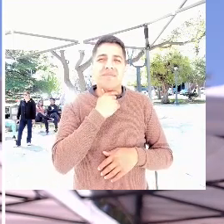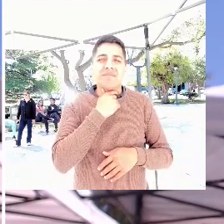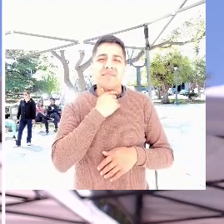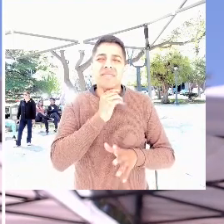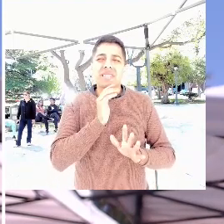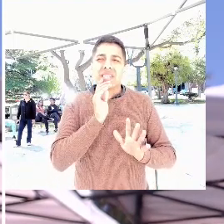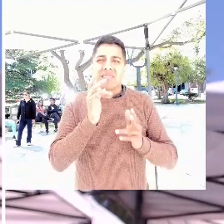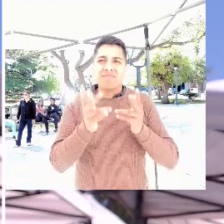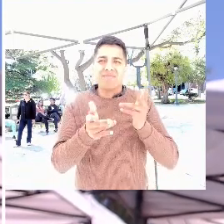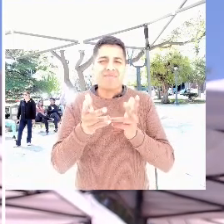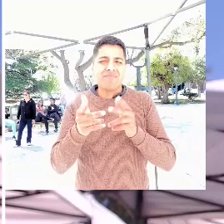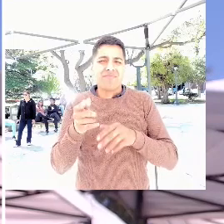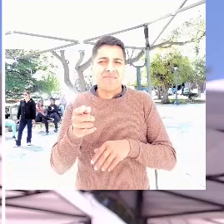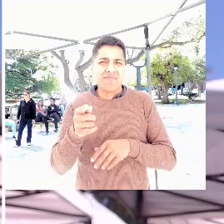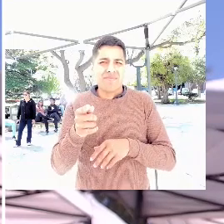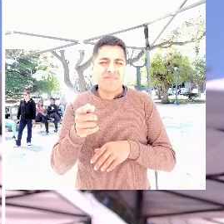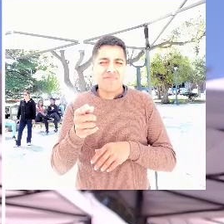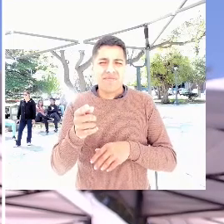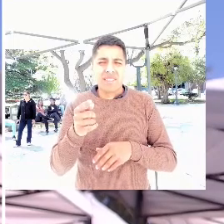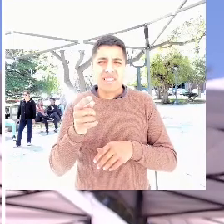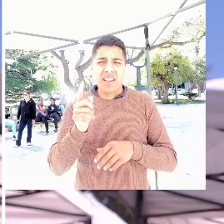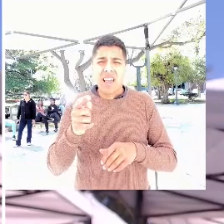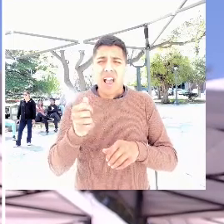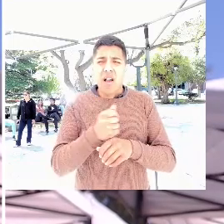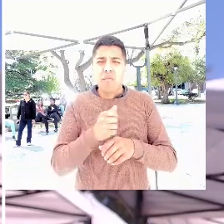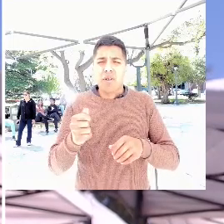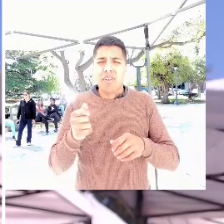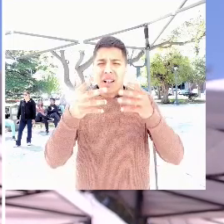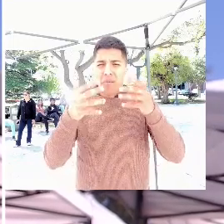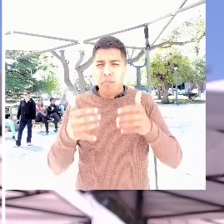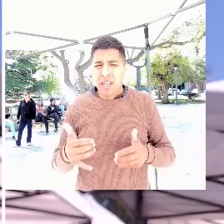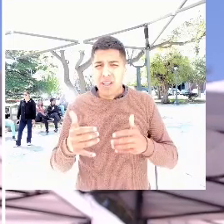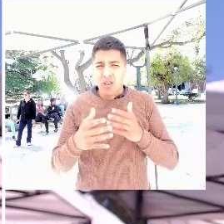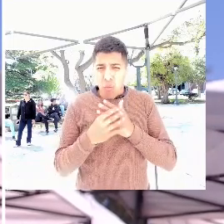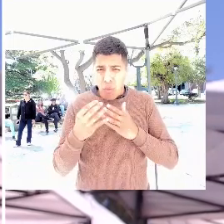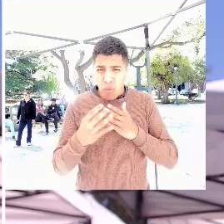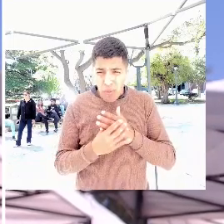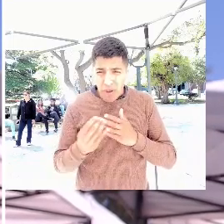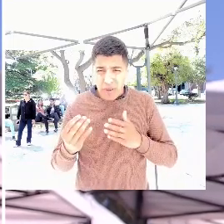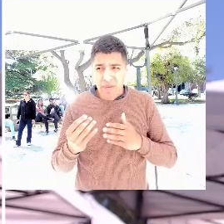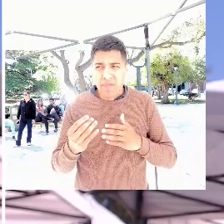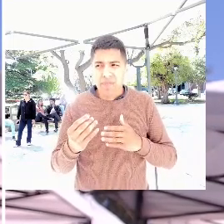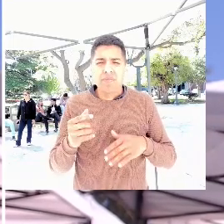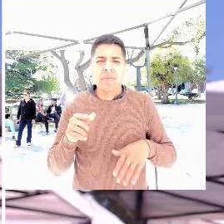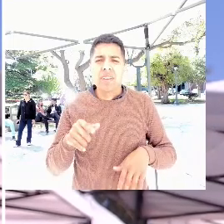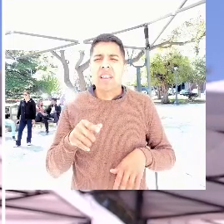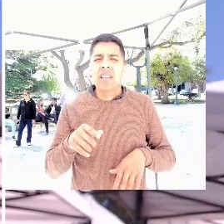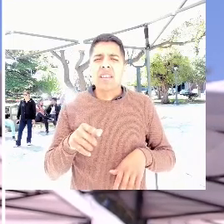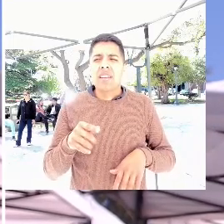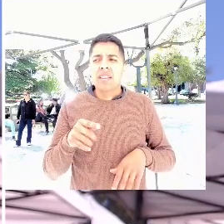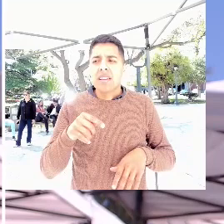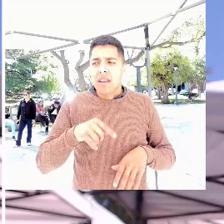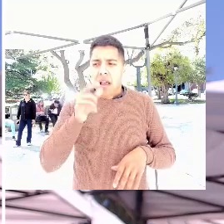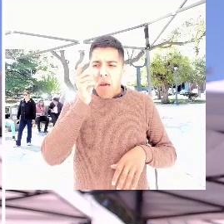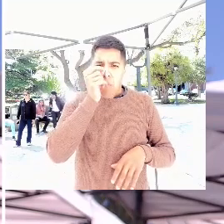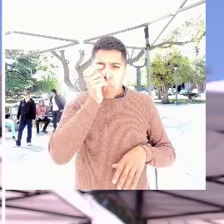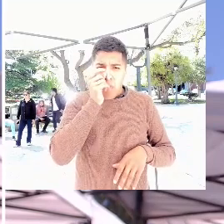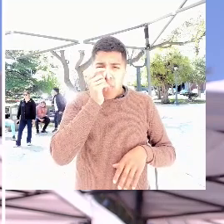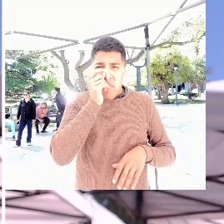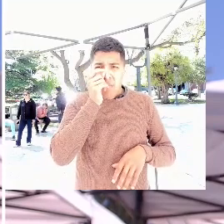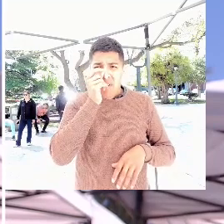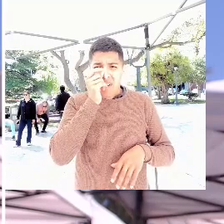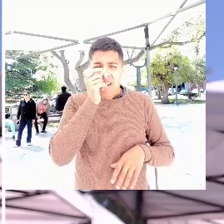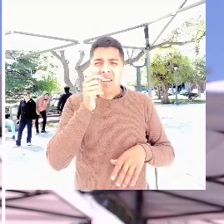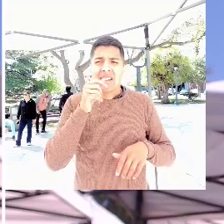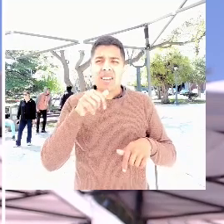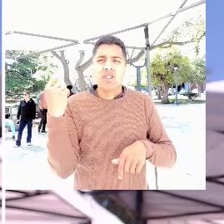hacer mención a lo que se aprobó hoy día, que fue el presupuesto, y entendiendo lo que implican cuestiones de política a través de lo